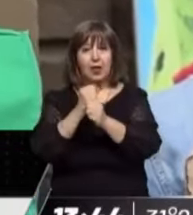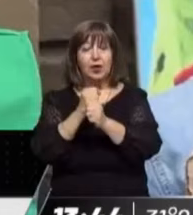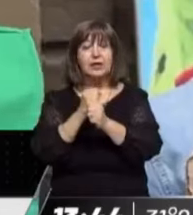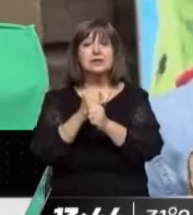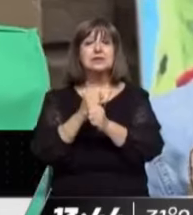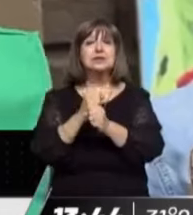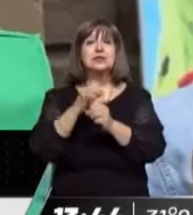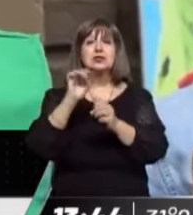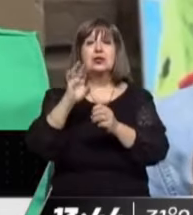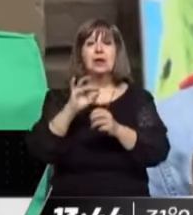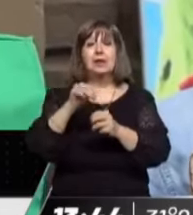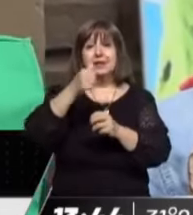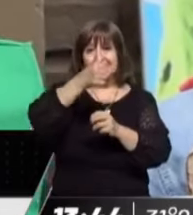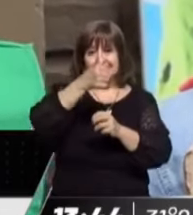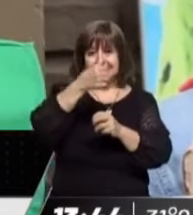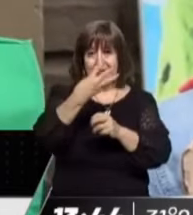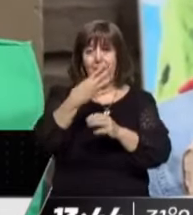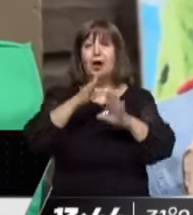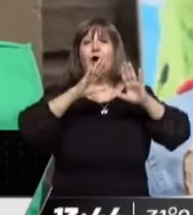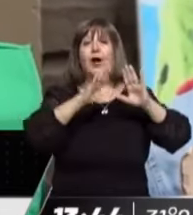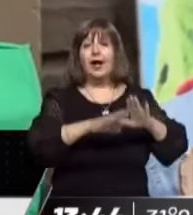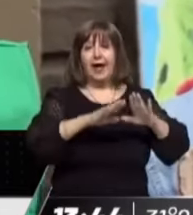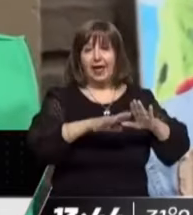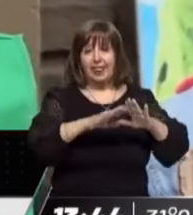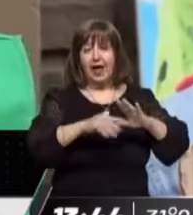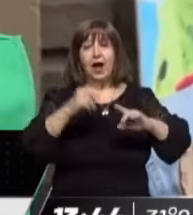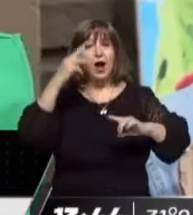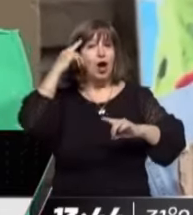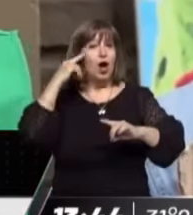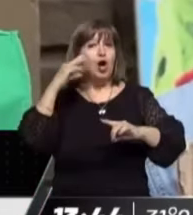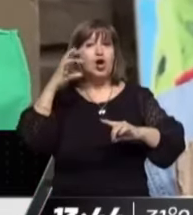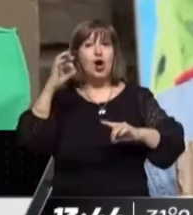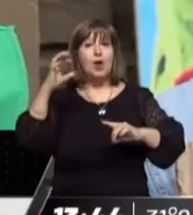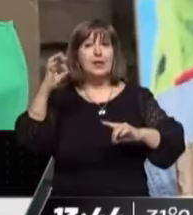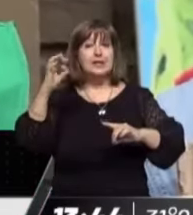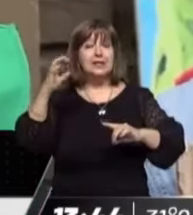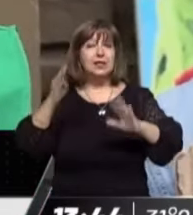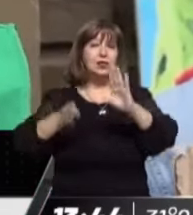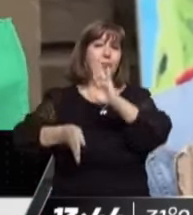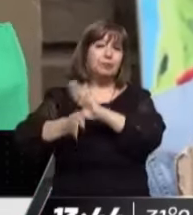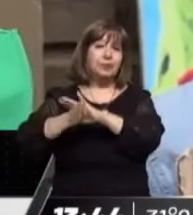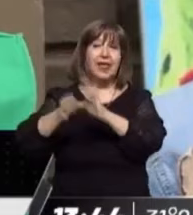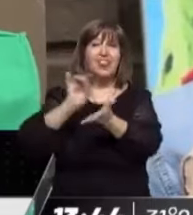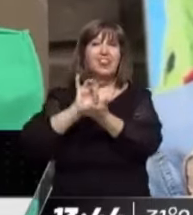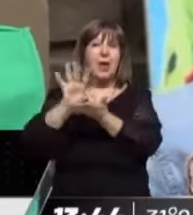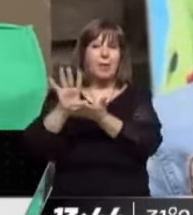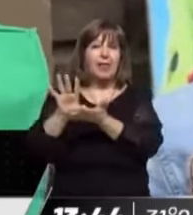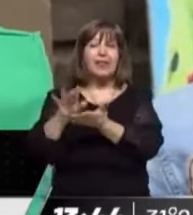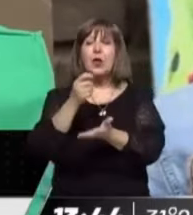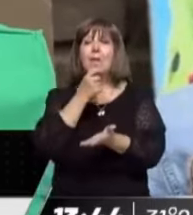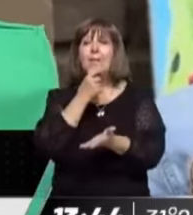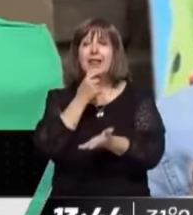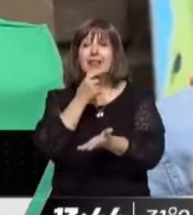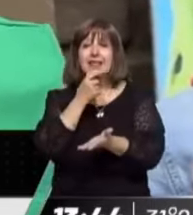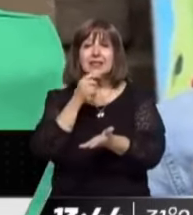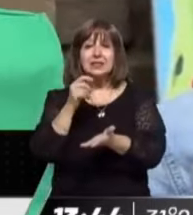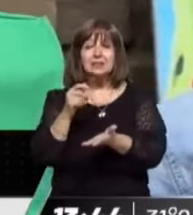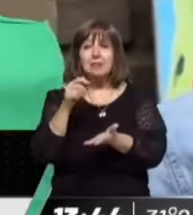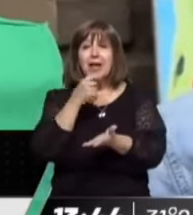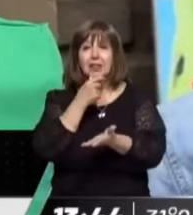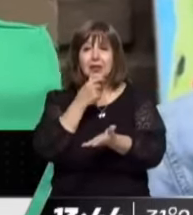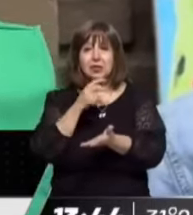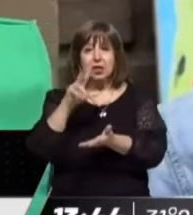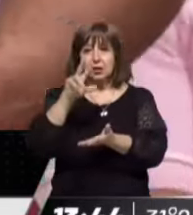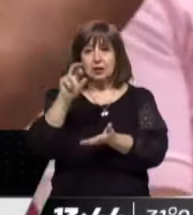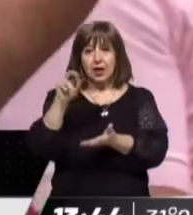900 trabajadores en su mayoría profesionales quedamos en la calle Mendoza acá en Mendoza somos 30 y no